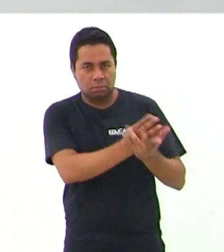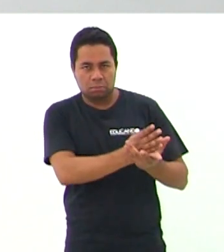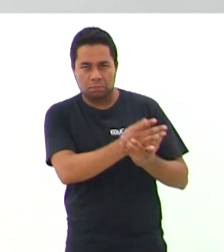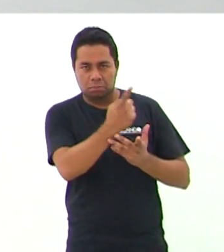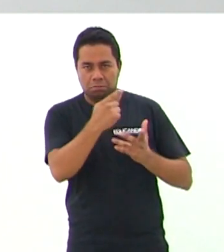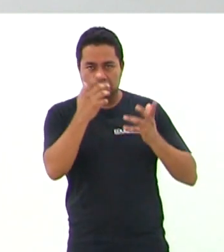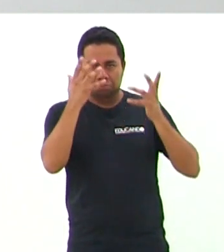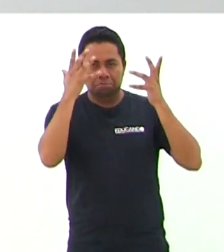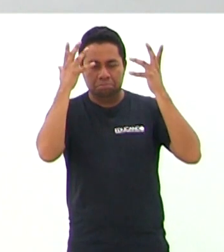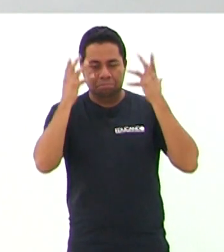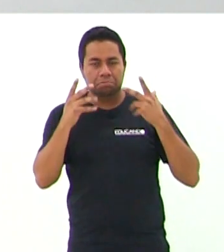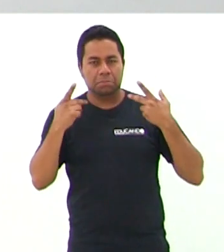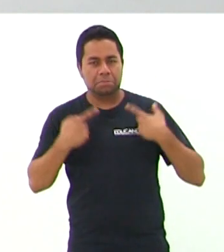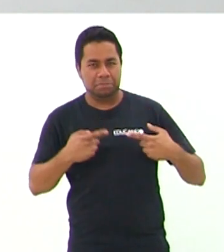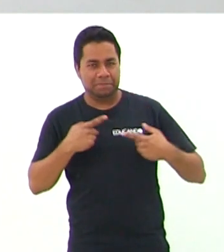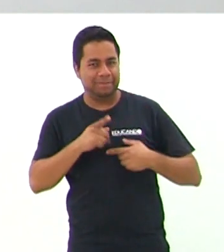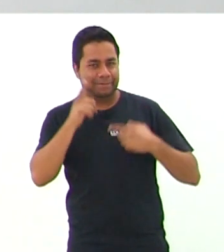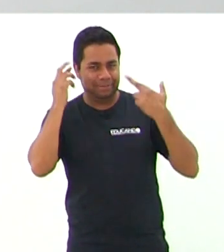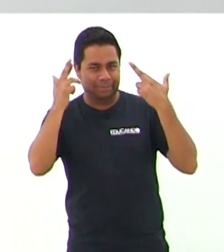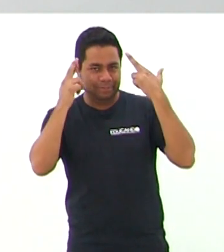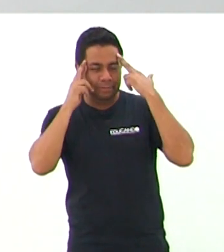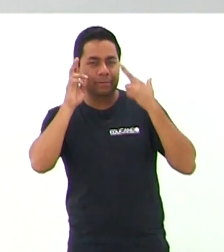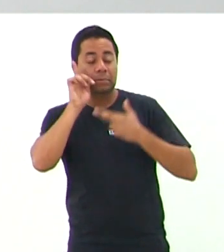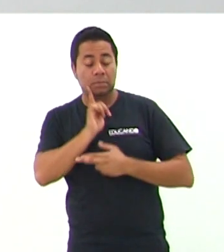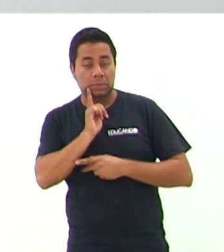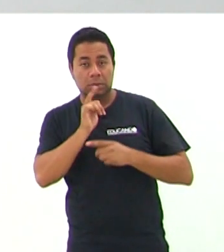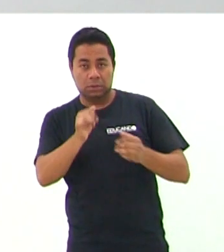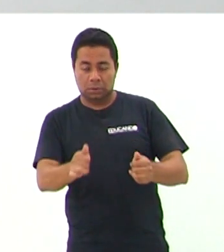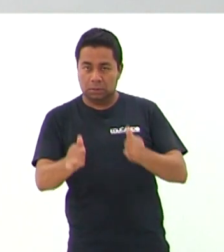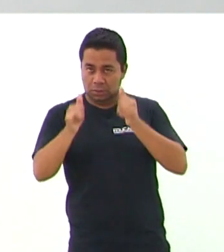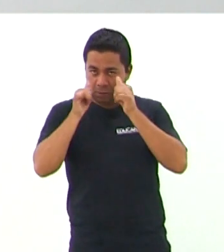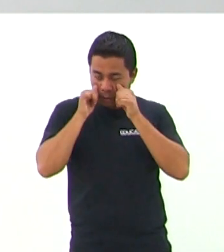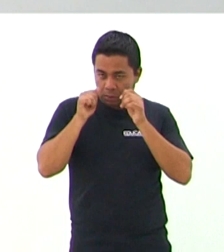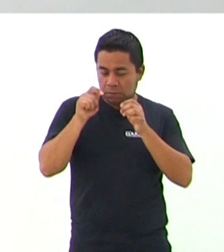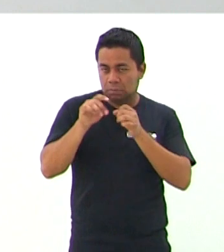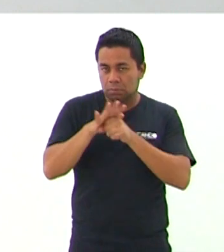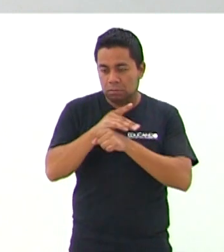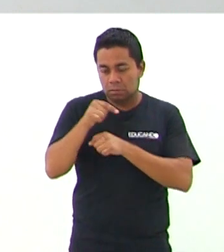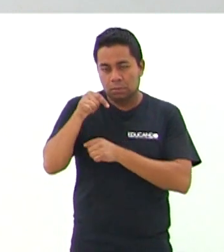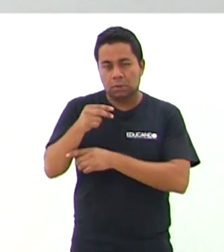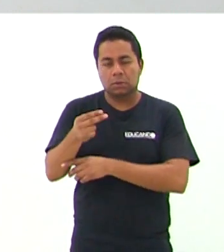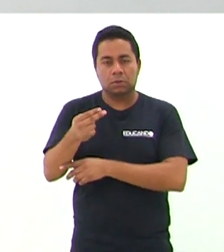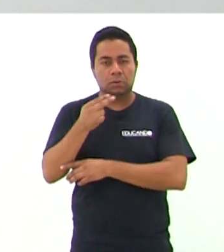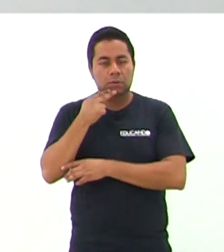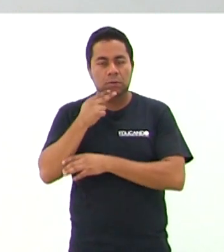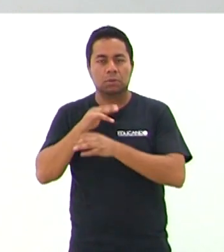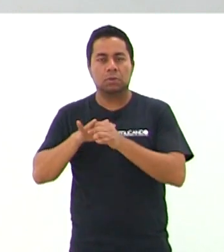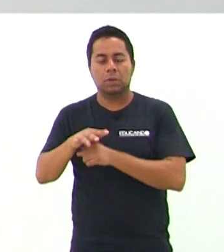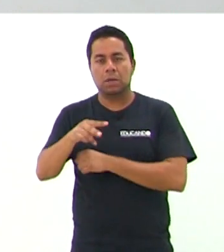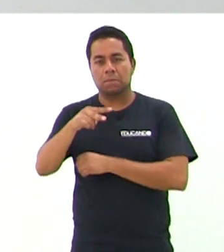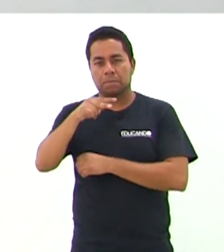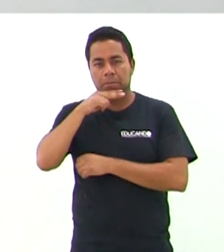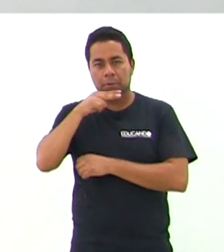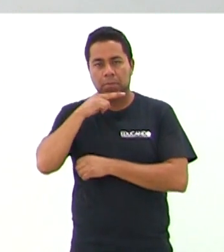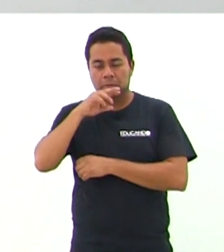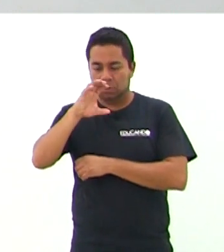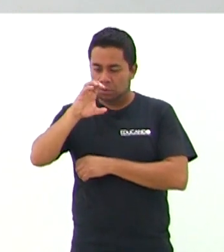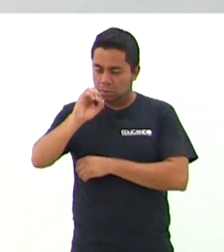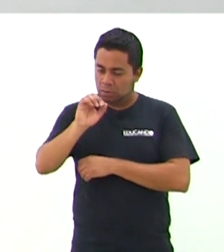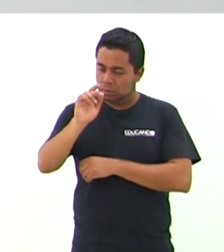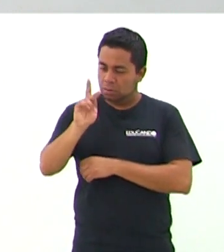del sujeto? Mucha atención, porque vamos a estar utilizando los verbos copulativos que